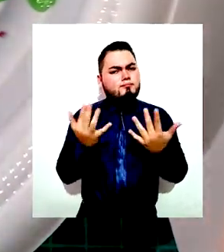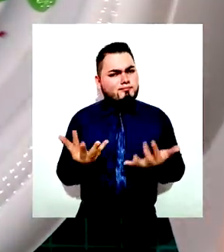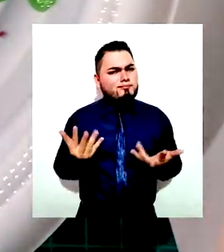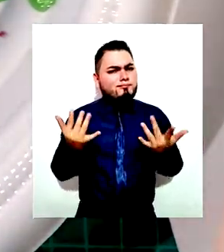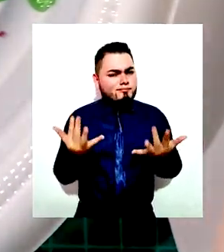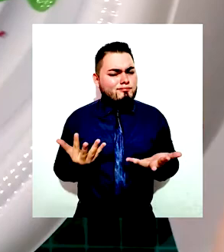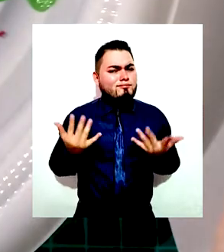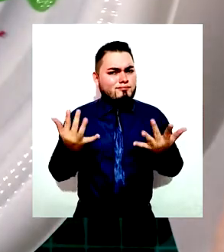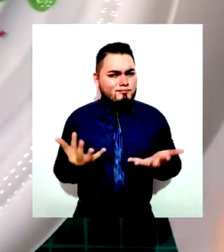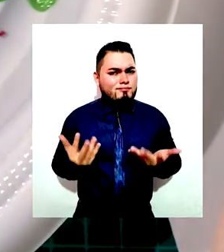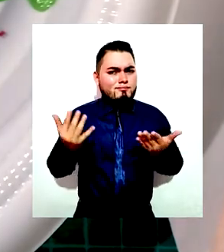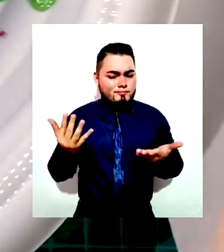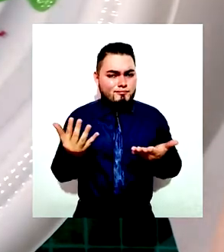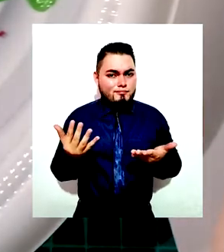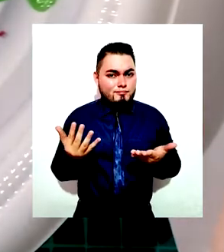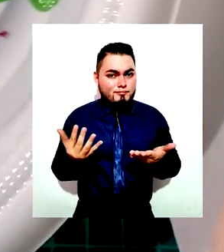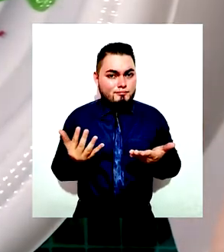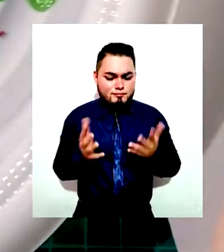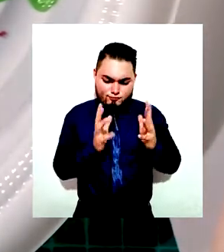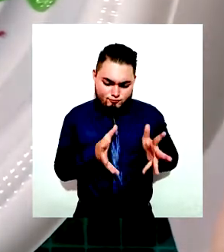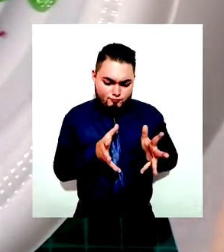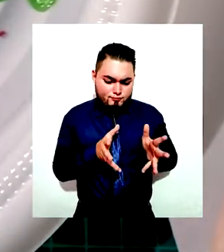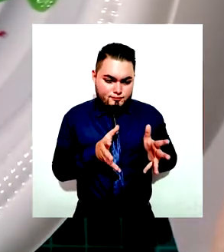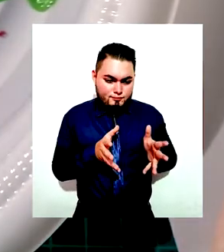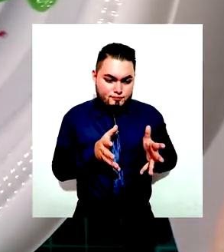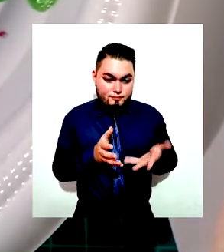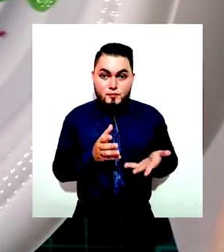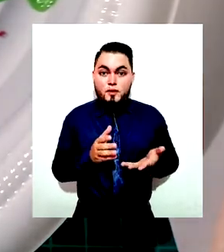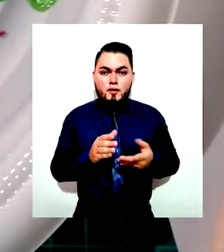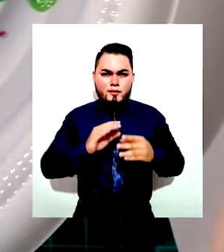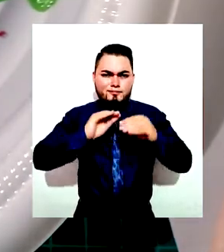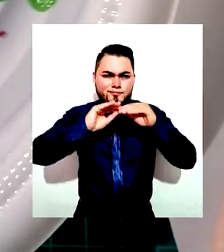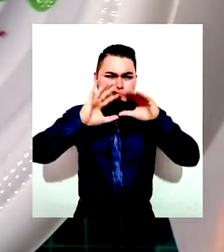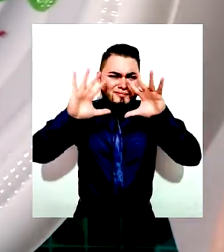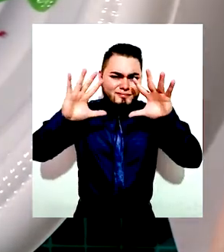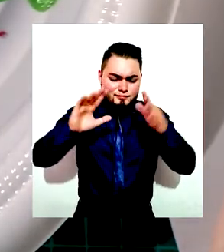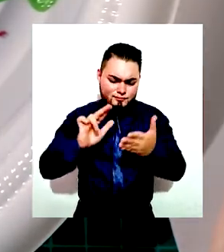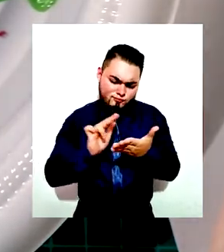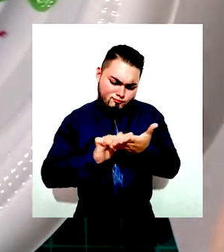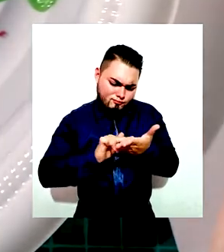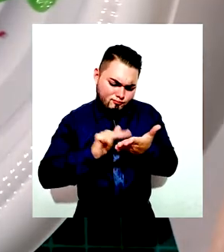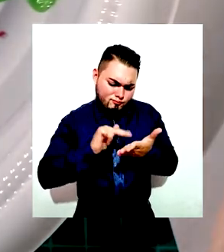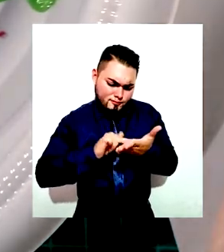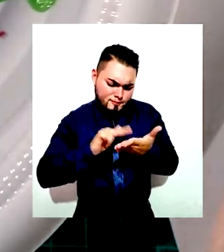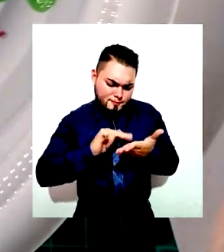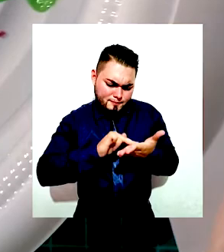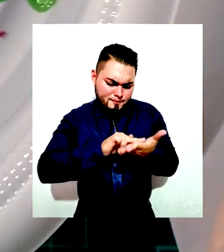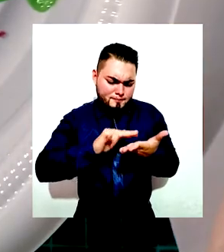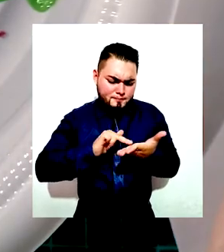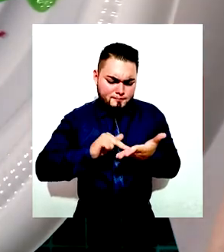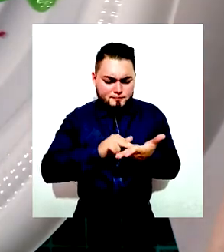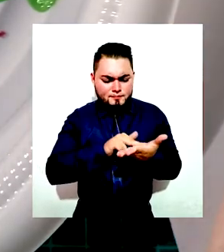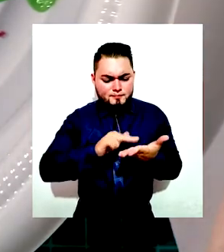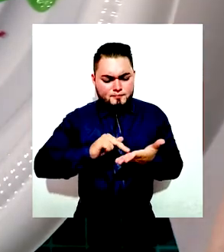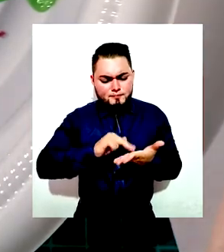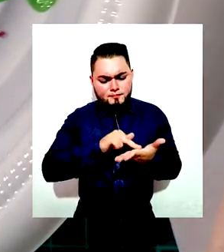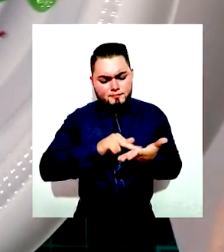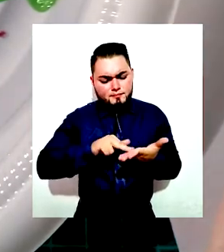pintura seque y sin quitar la plantilla, aplicaré el tono claro cubriendo todo el surco de mi plantilla.